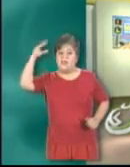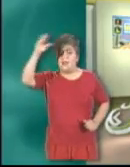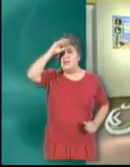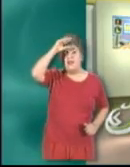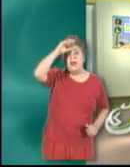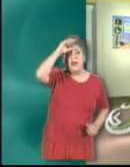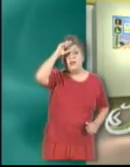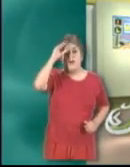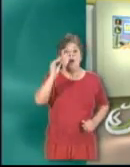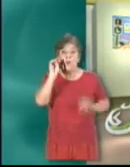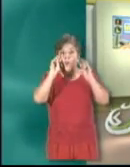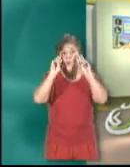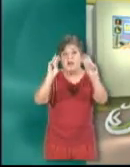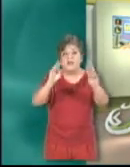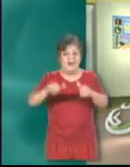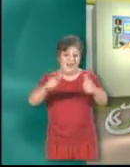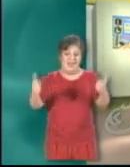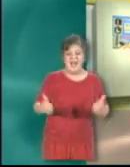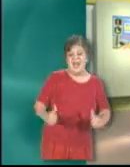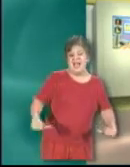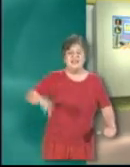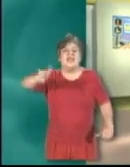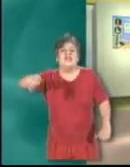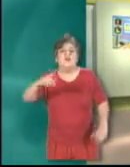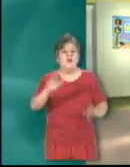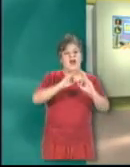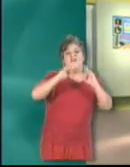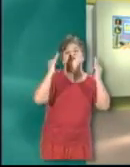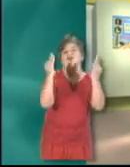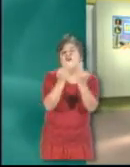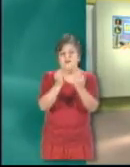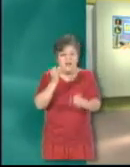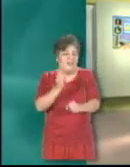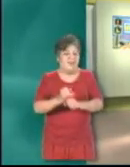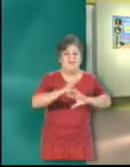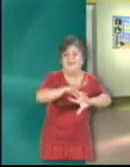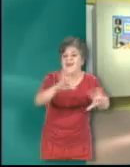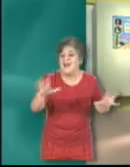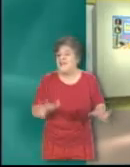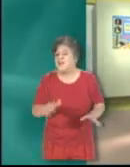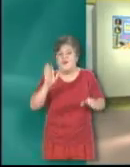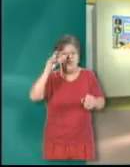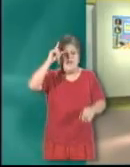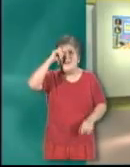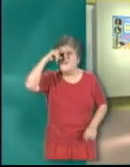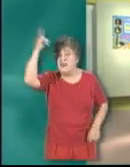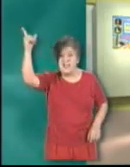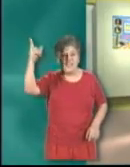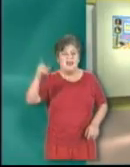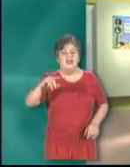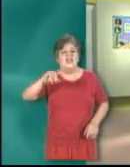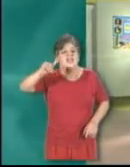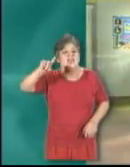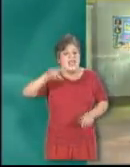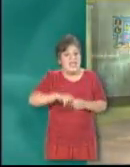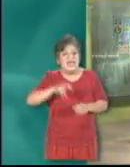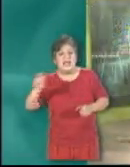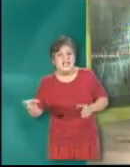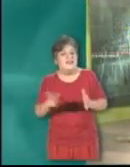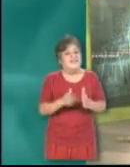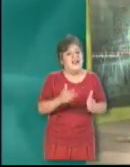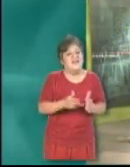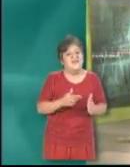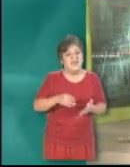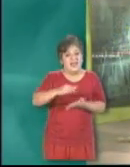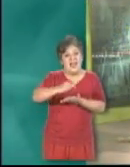intelectual demuestra que el arte constituye una de las formas de integración más viable. En esta